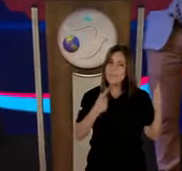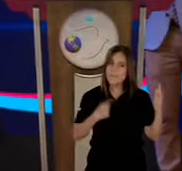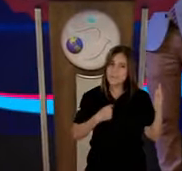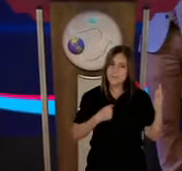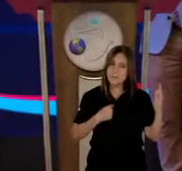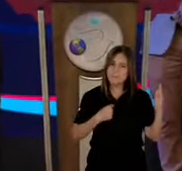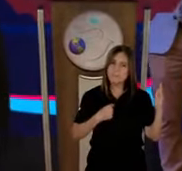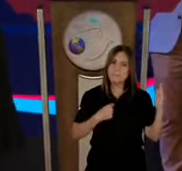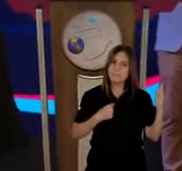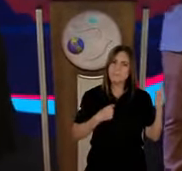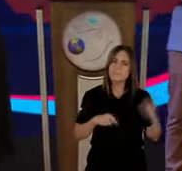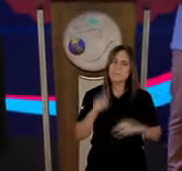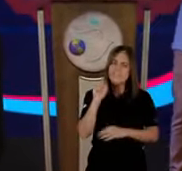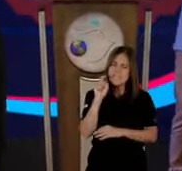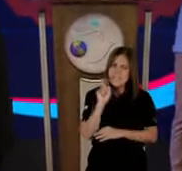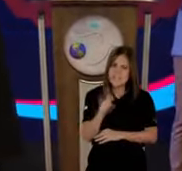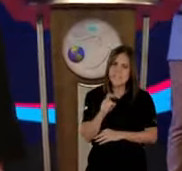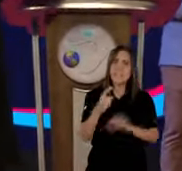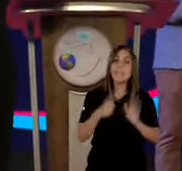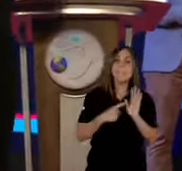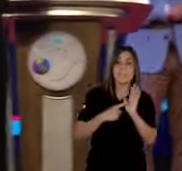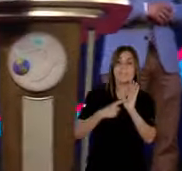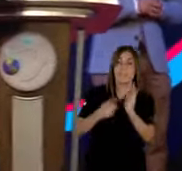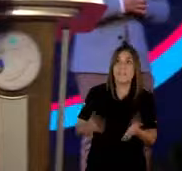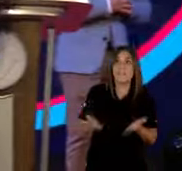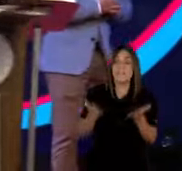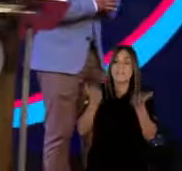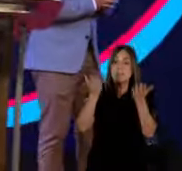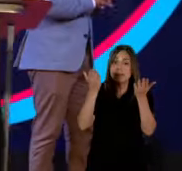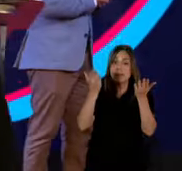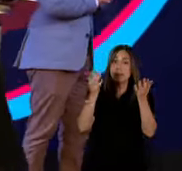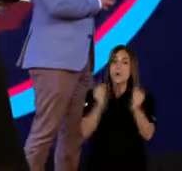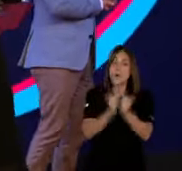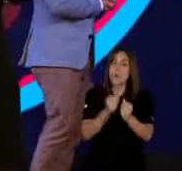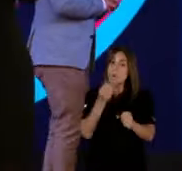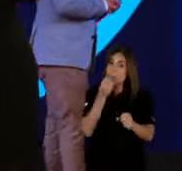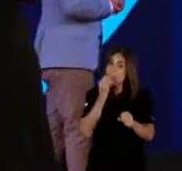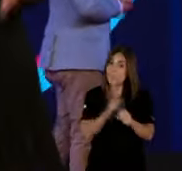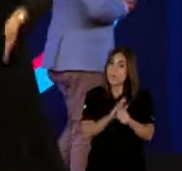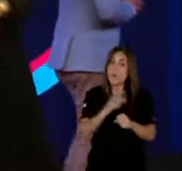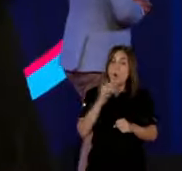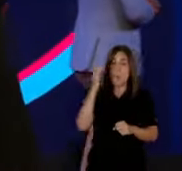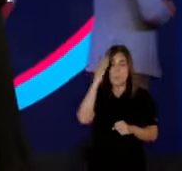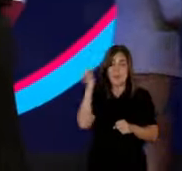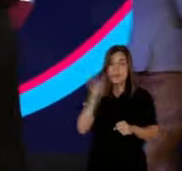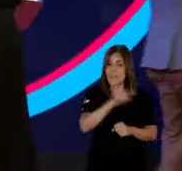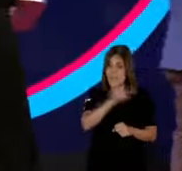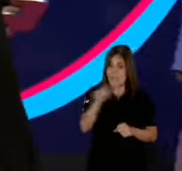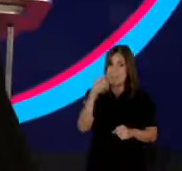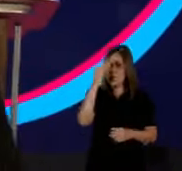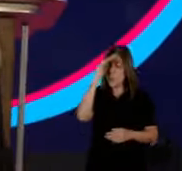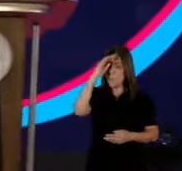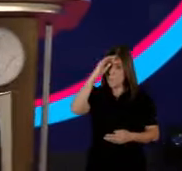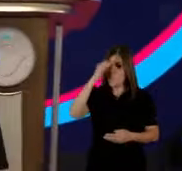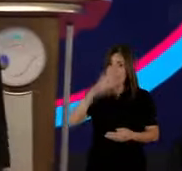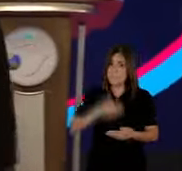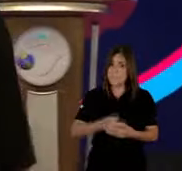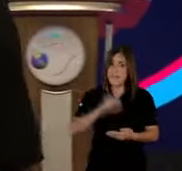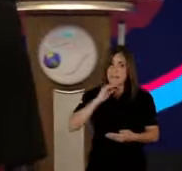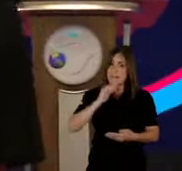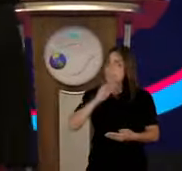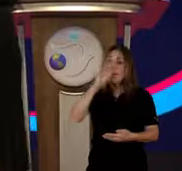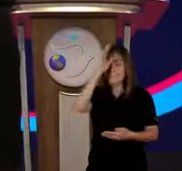que presentarlo con un compromiso, porque son padres que no asisten a la iglesia, pero de aquí en adelante van a asistir y estamos